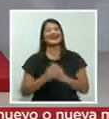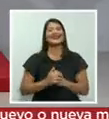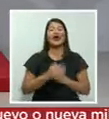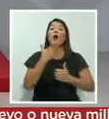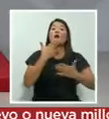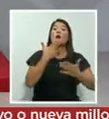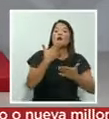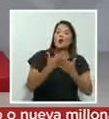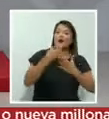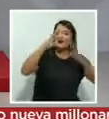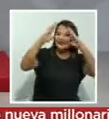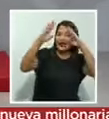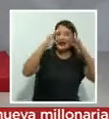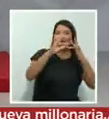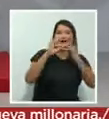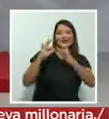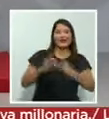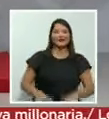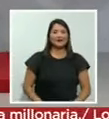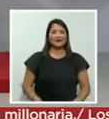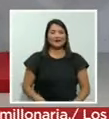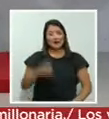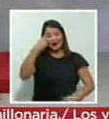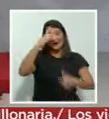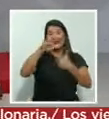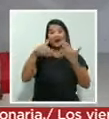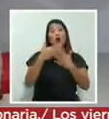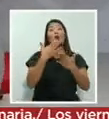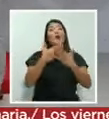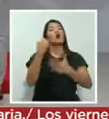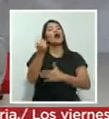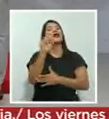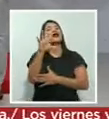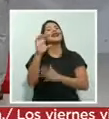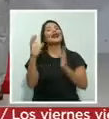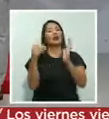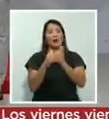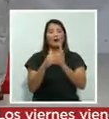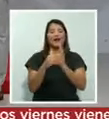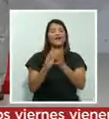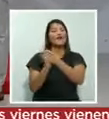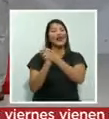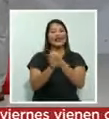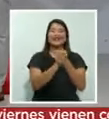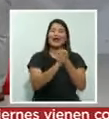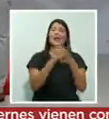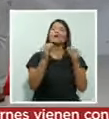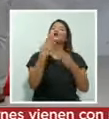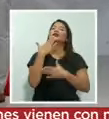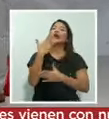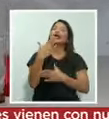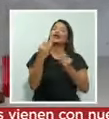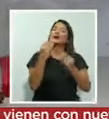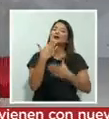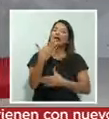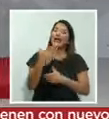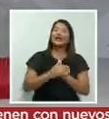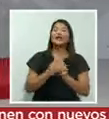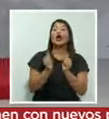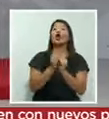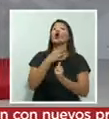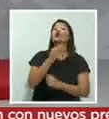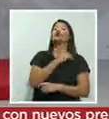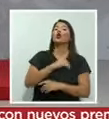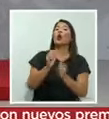un saludo muy especial. 500 mil colones suyos. Muchas felicidades. Así es. Muchas gracias. Con mucho gusto.